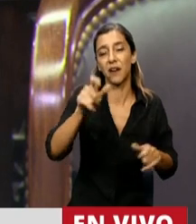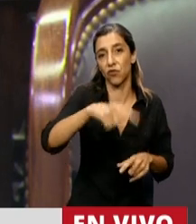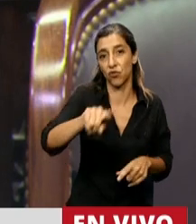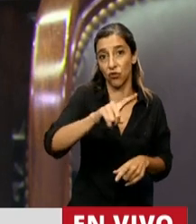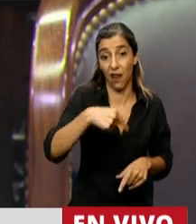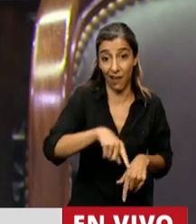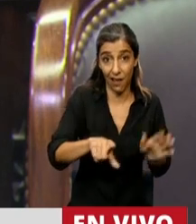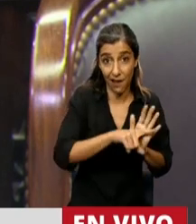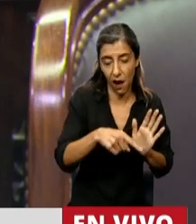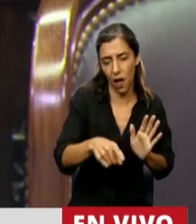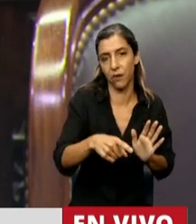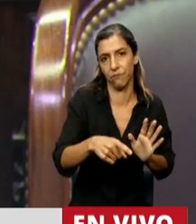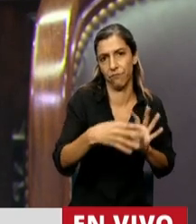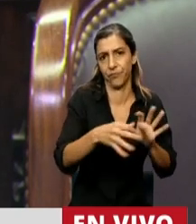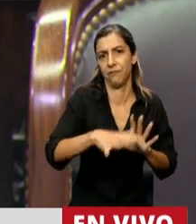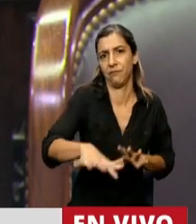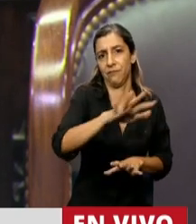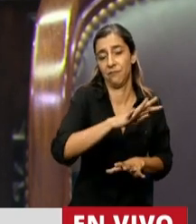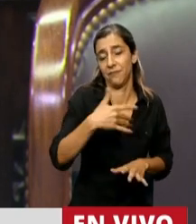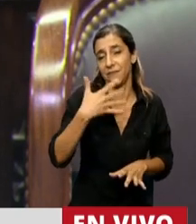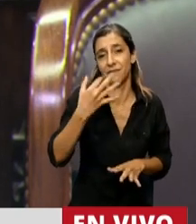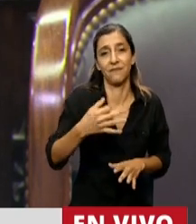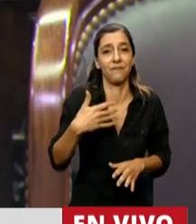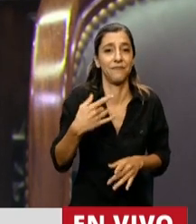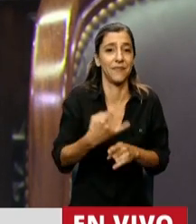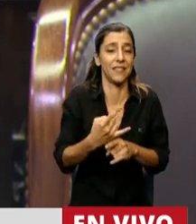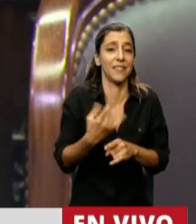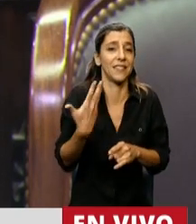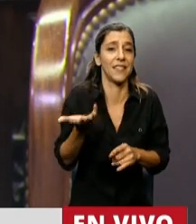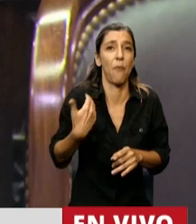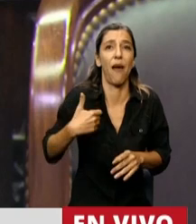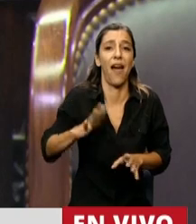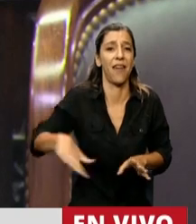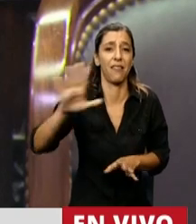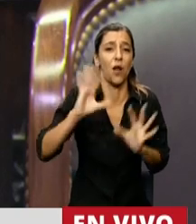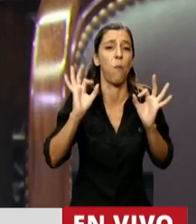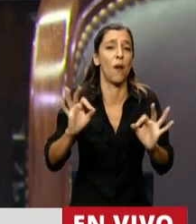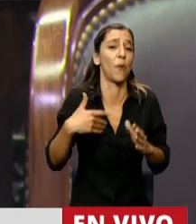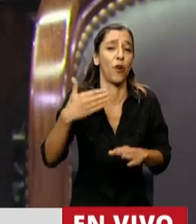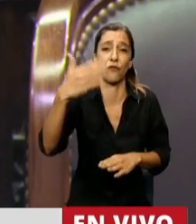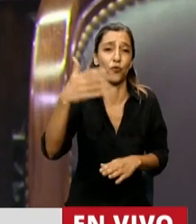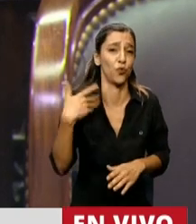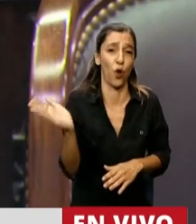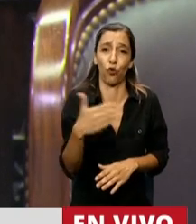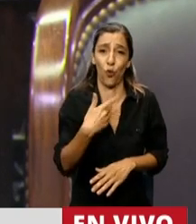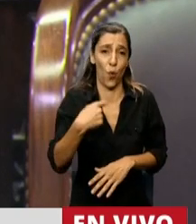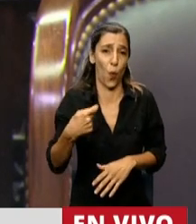que en definitiva va a afectar a todos los argentinos porque, como siempre digo, todos pasaremos por el sistema